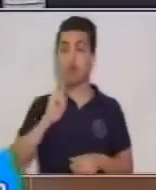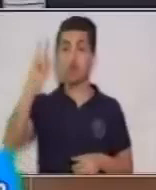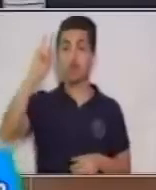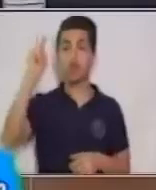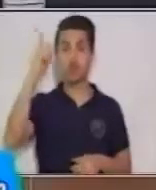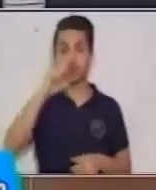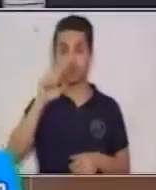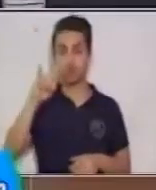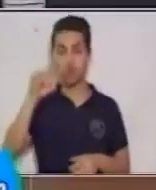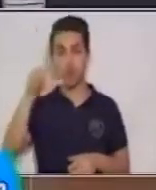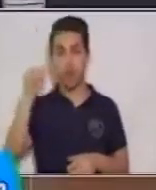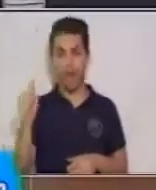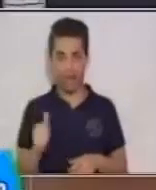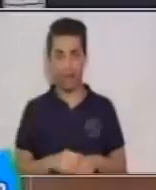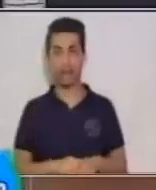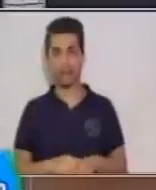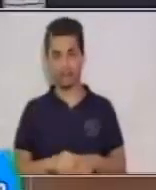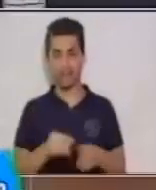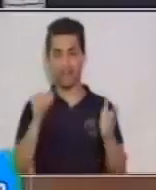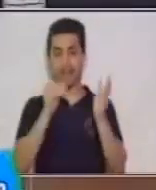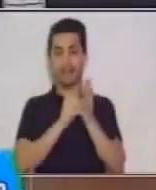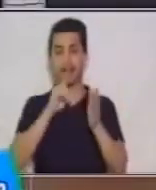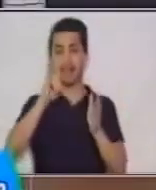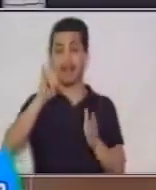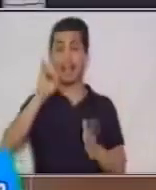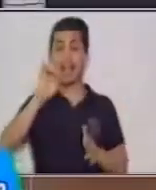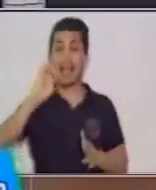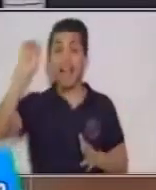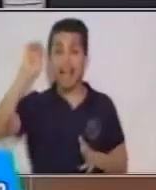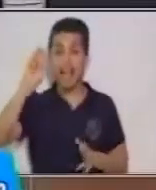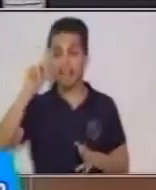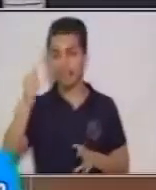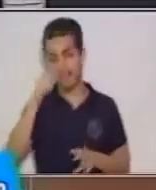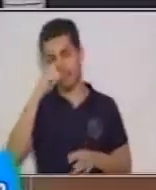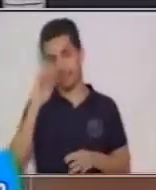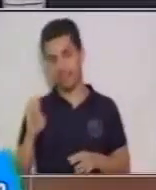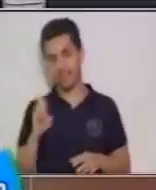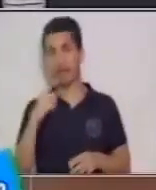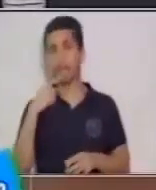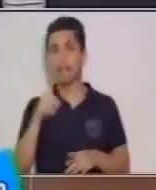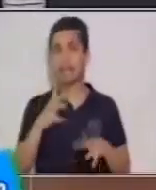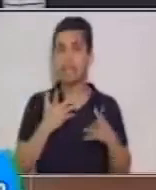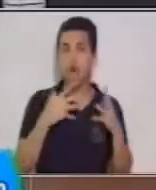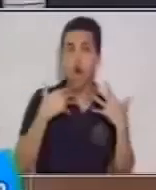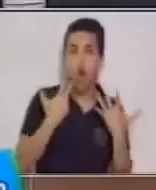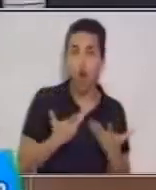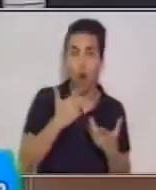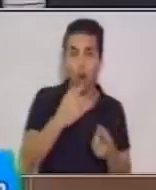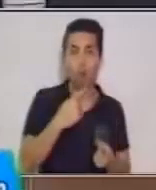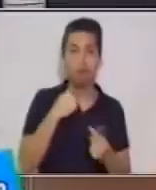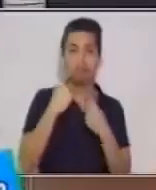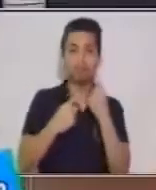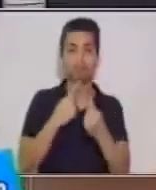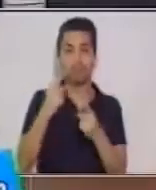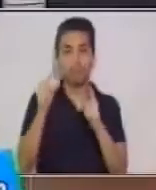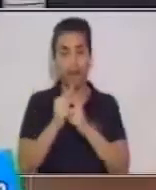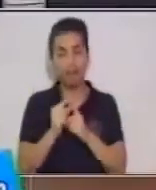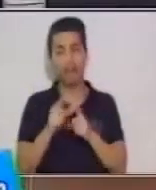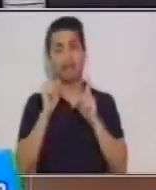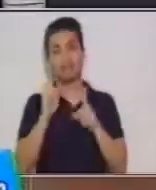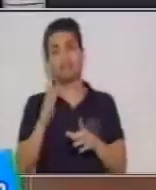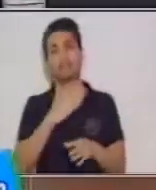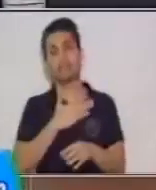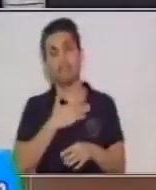me están indicando cómo debe ser la pronunciación, es lectura fonética. ¿Te das cuenta